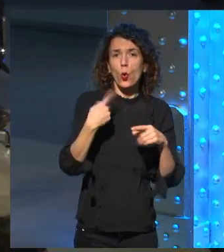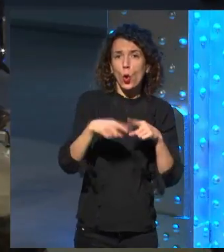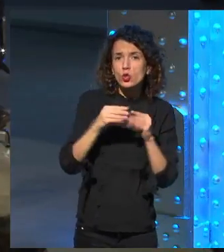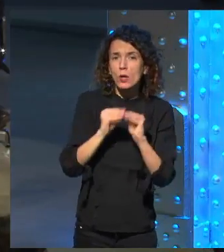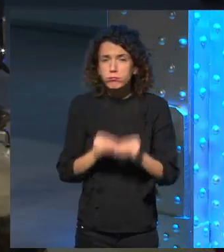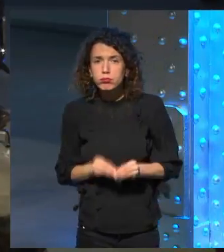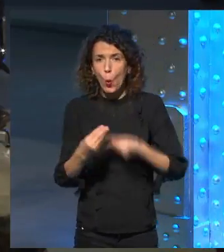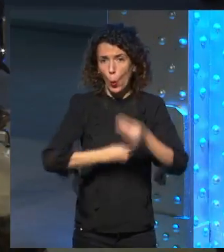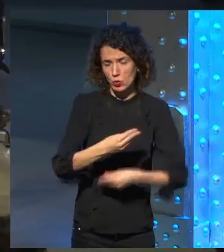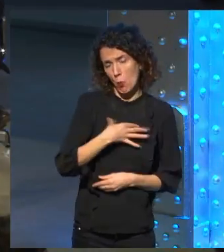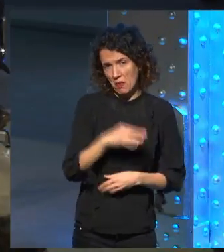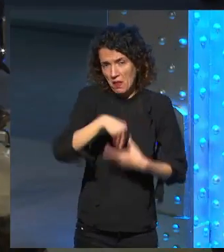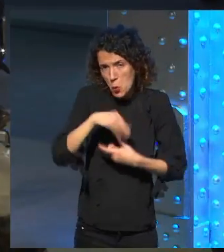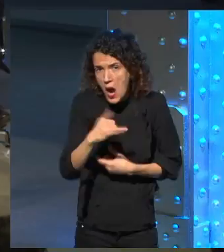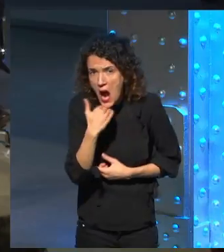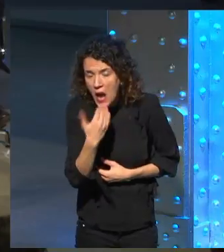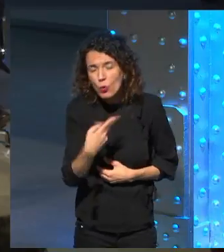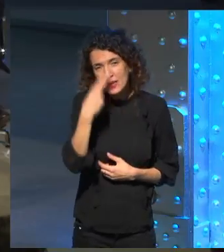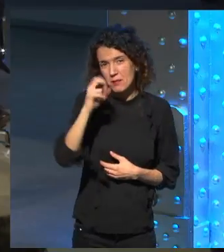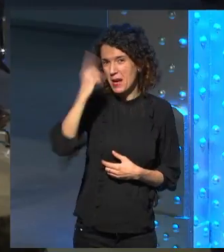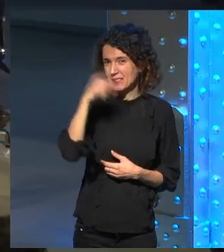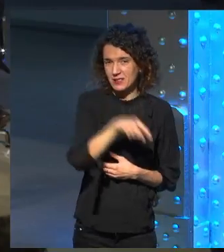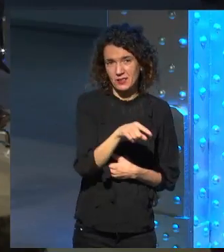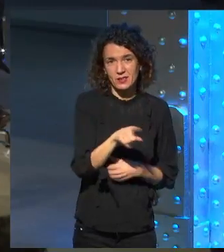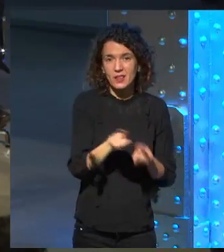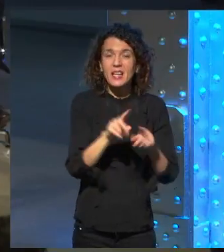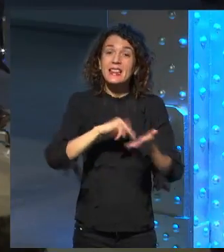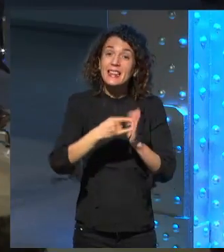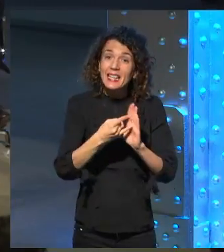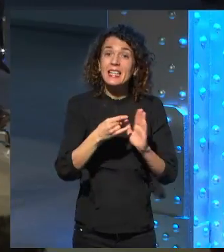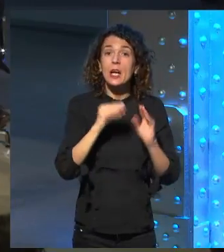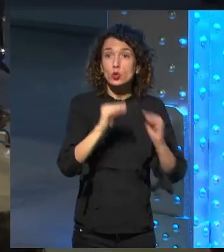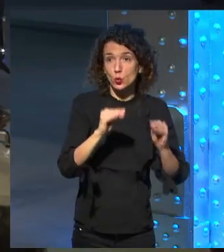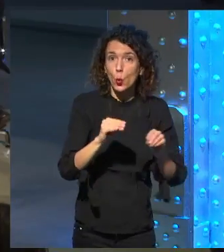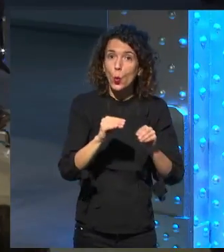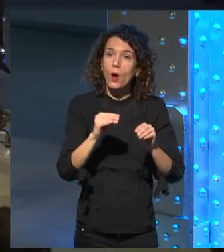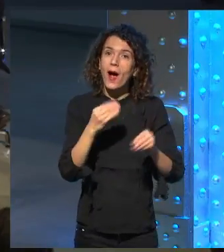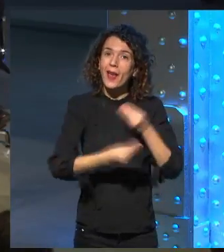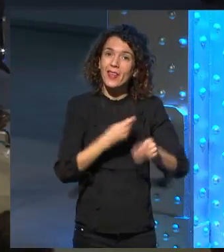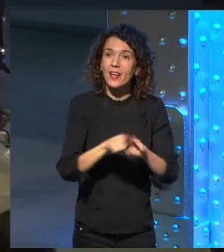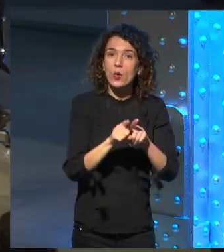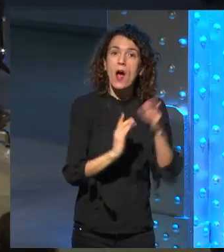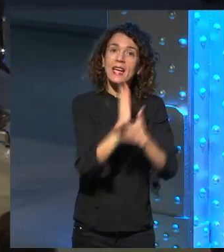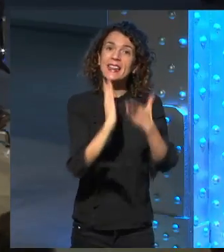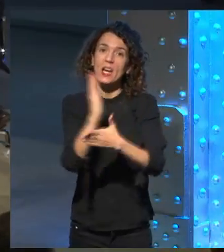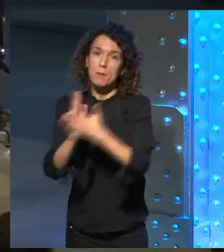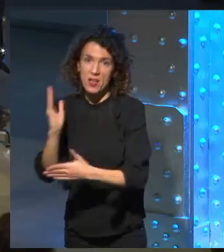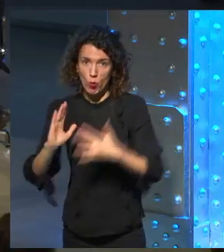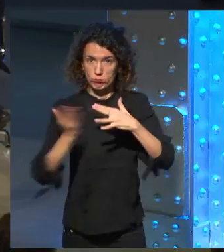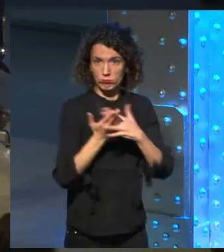utiliza, pero me interesa más esta técnica compositiva, esta idea de hacer un